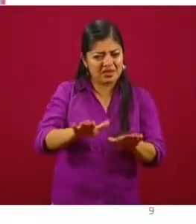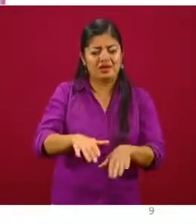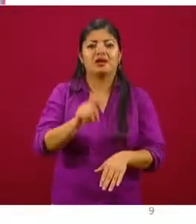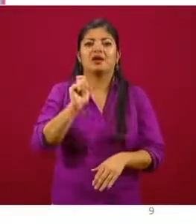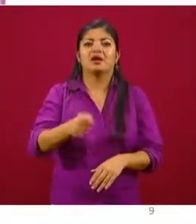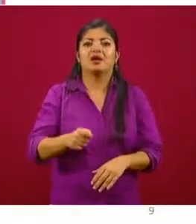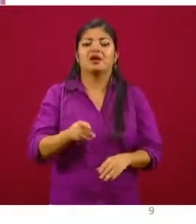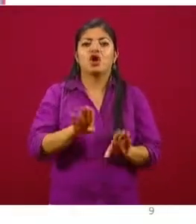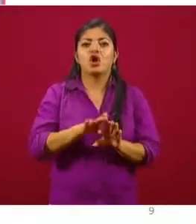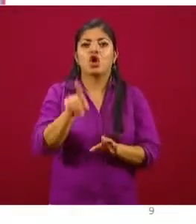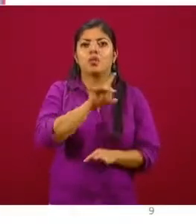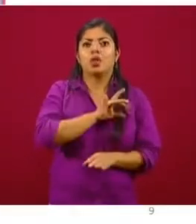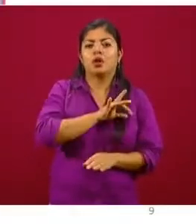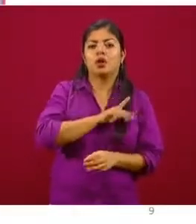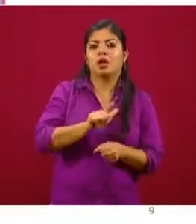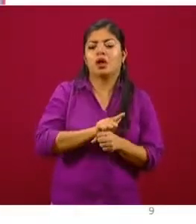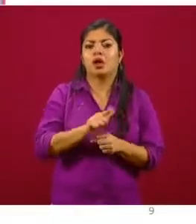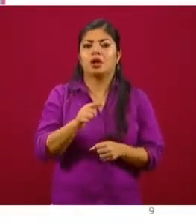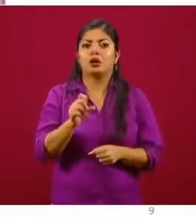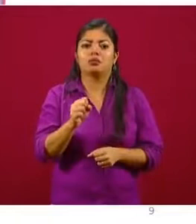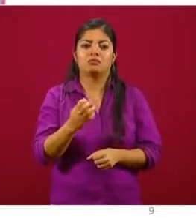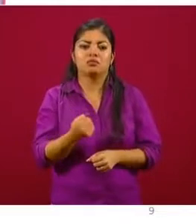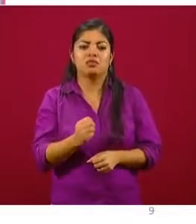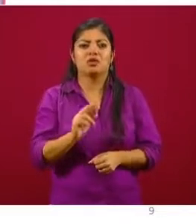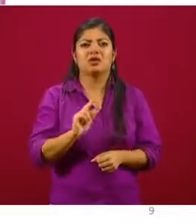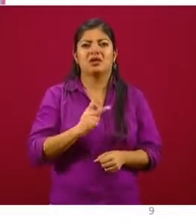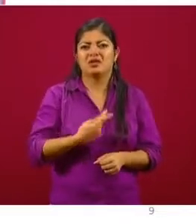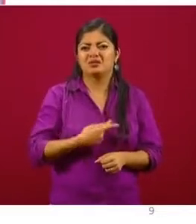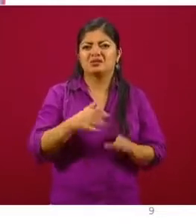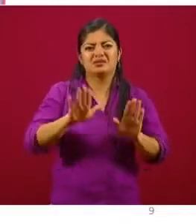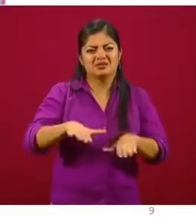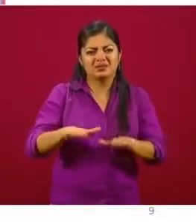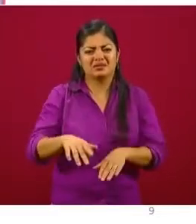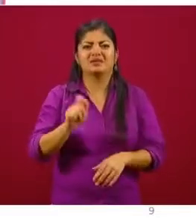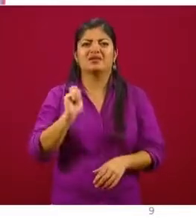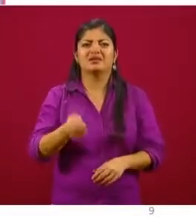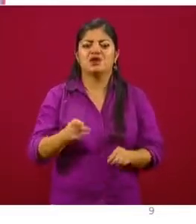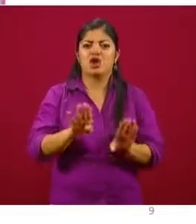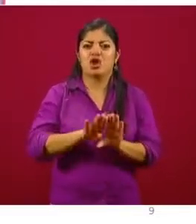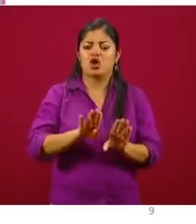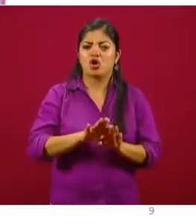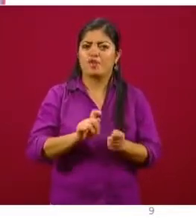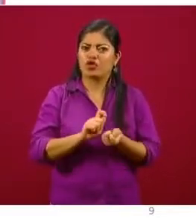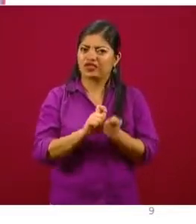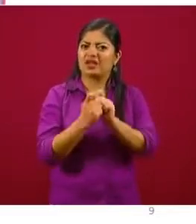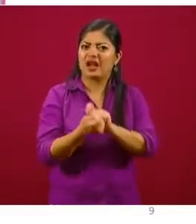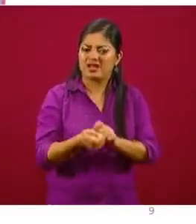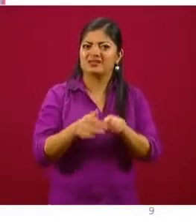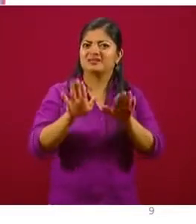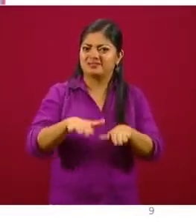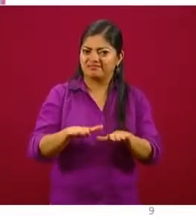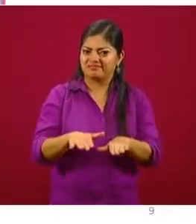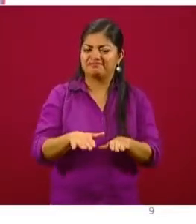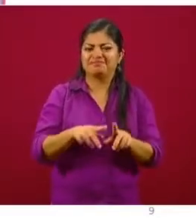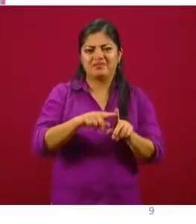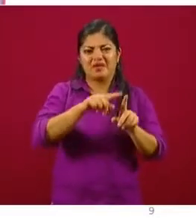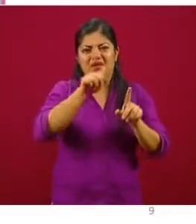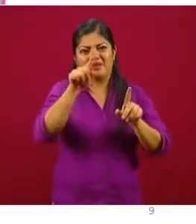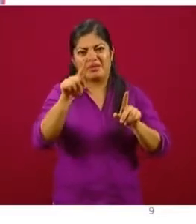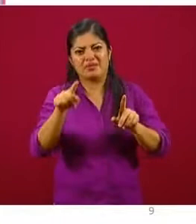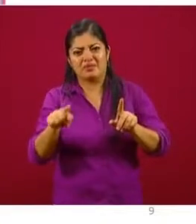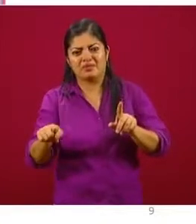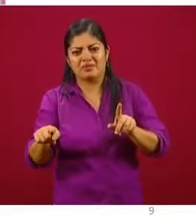la homofobia, bajarle a la curva de la lesbofobia, bajarle a la curva de la transfobia y bajarle a la curva de